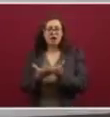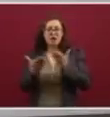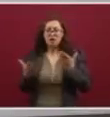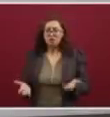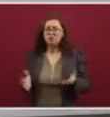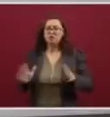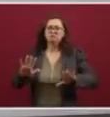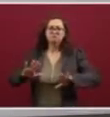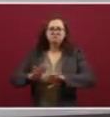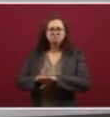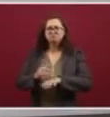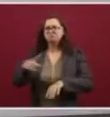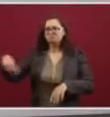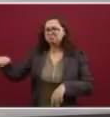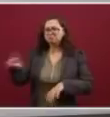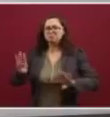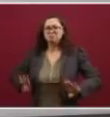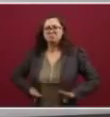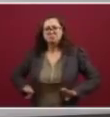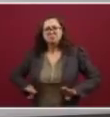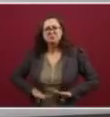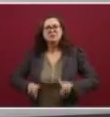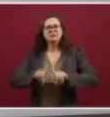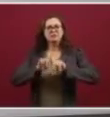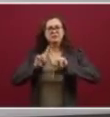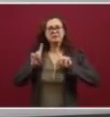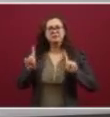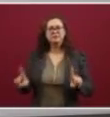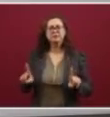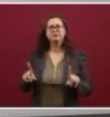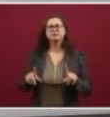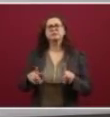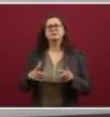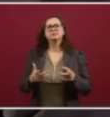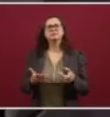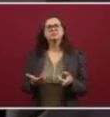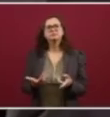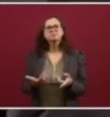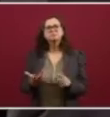distinta, un ambiente distinto.